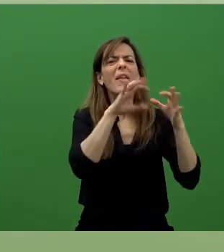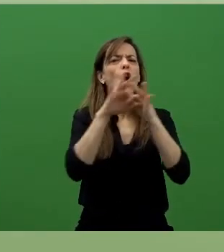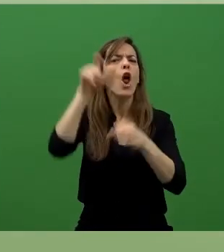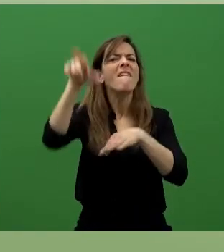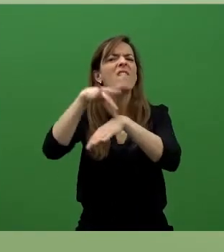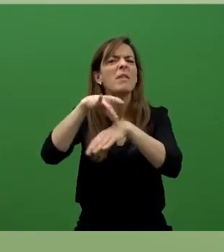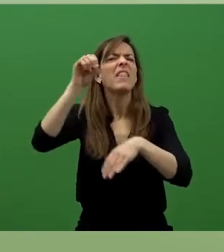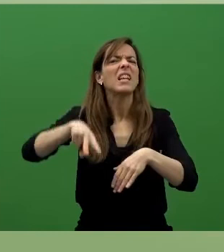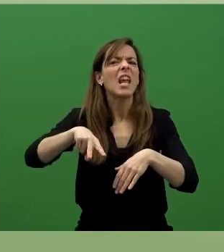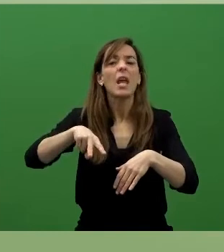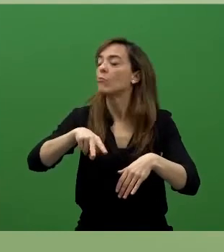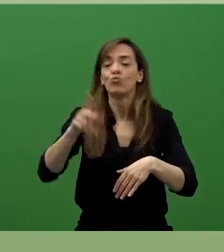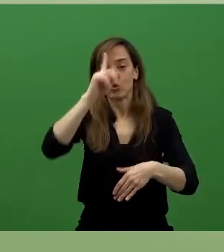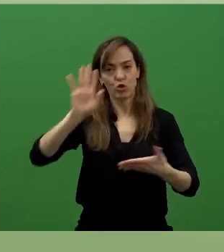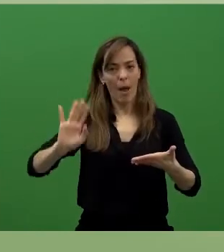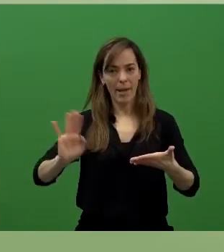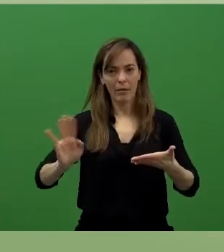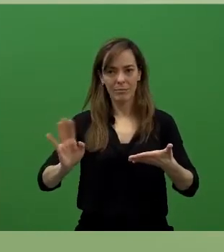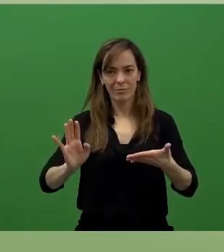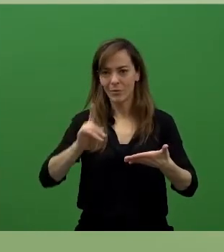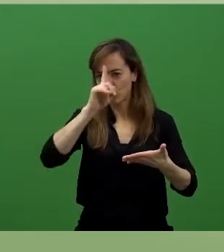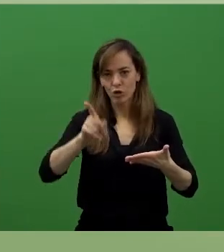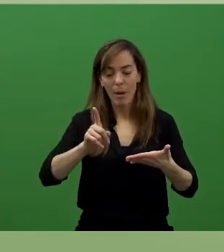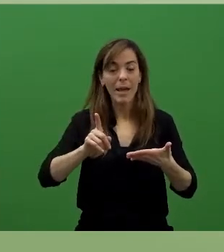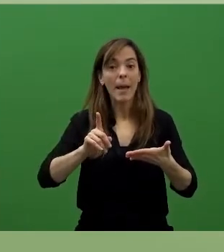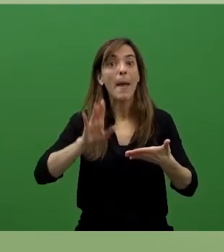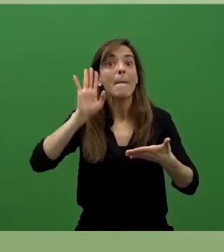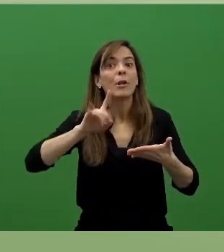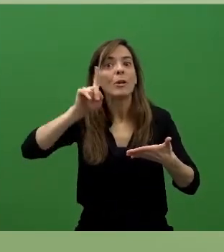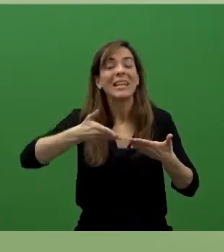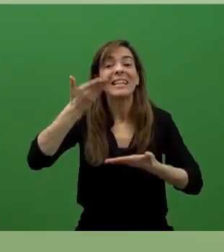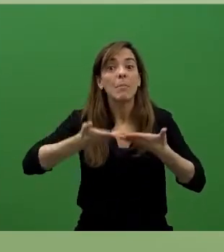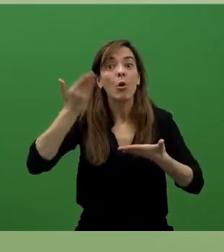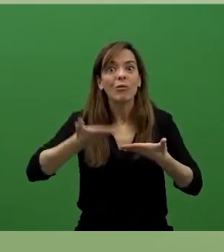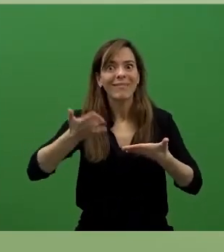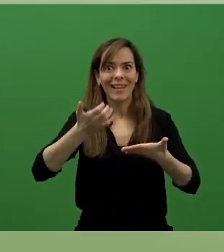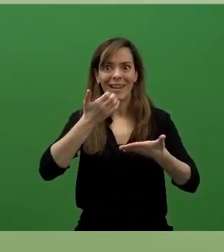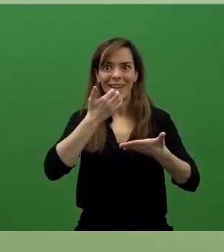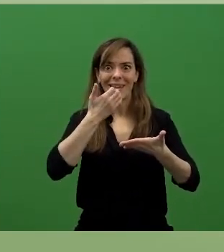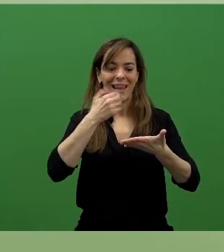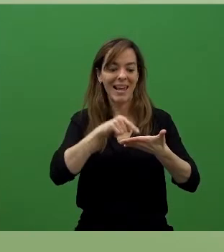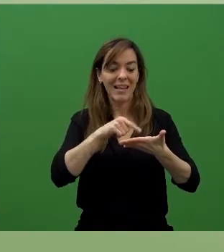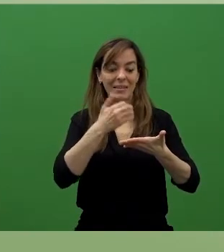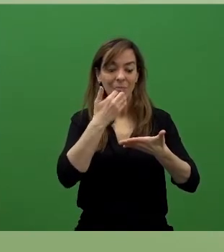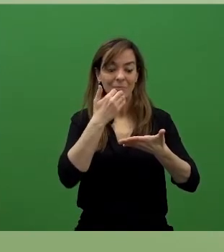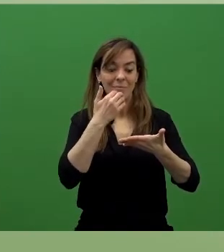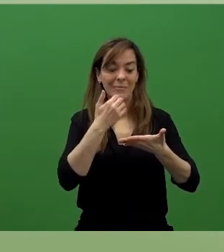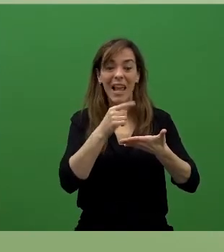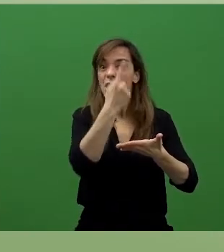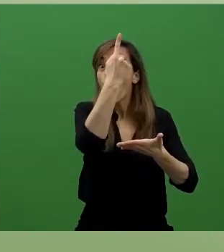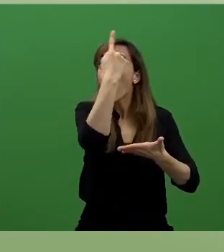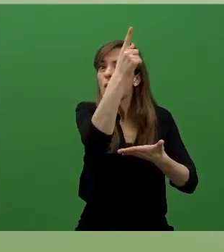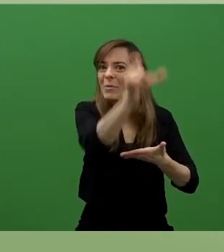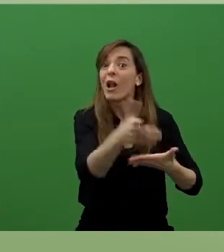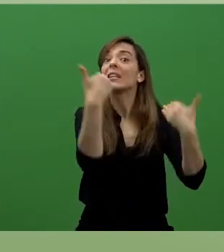el participante que ha dado los datos, pero por otro lado es importante que alguien pueda volver a esta familia porque es de la única manera que